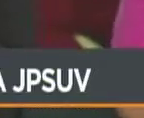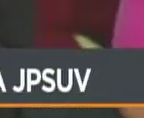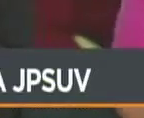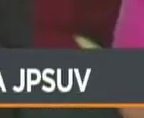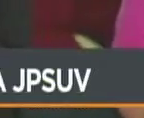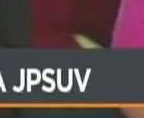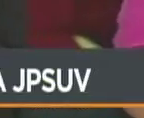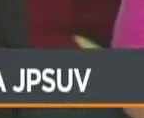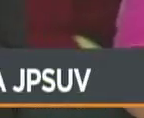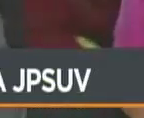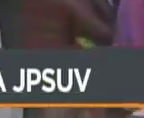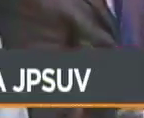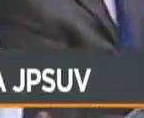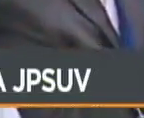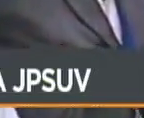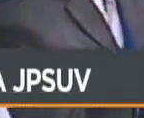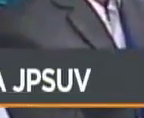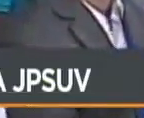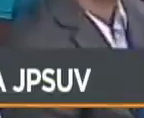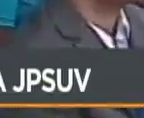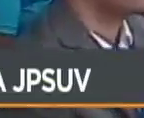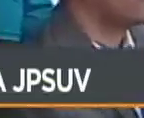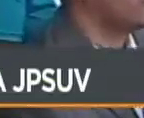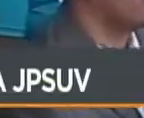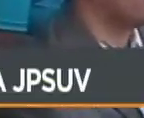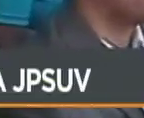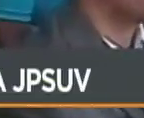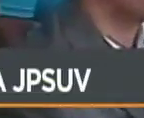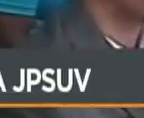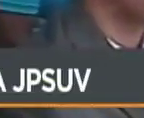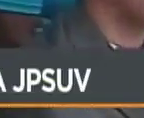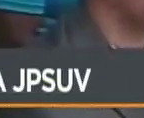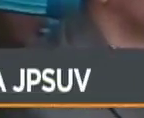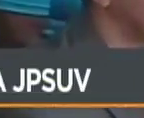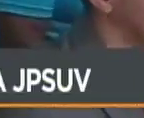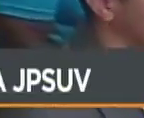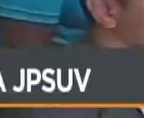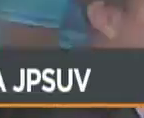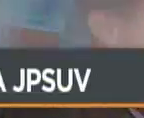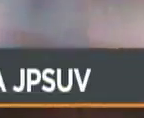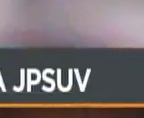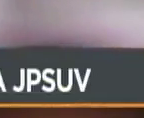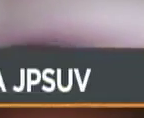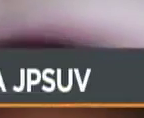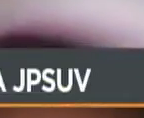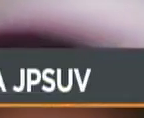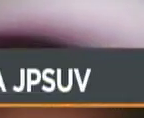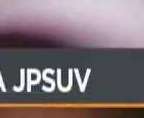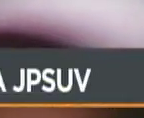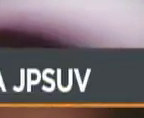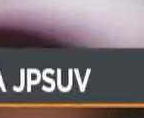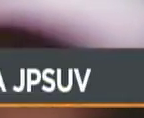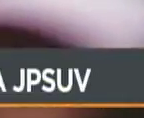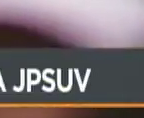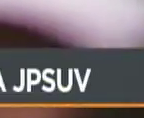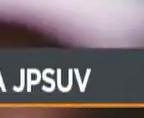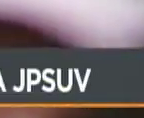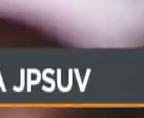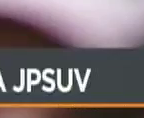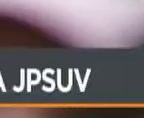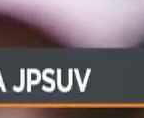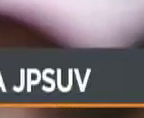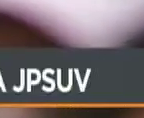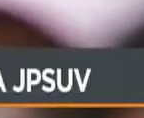y prosperidad económica y después todas las mesas se debatió sobre ese tema el tema cultural y